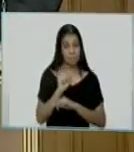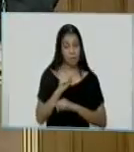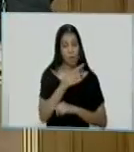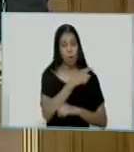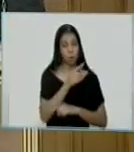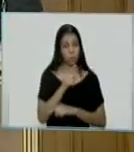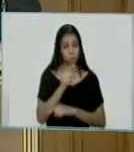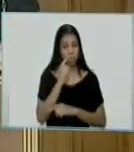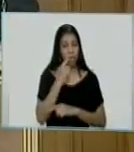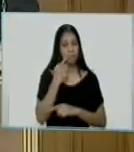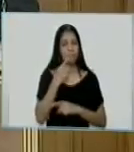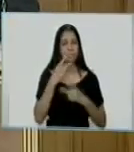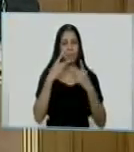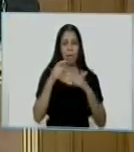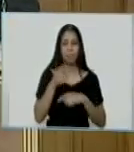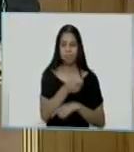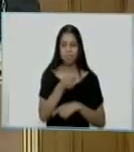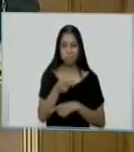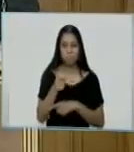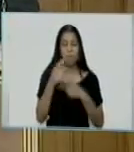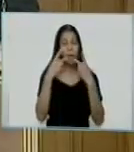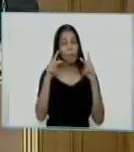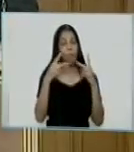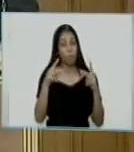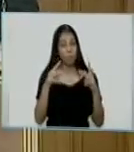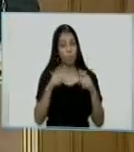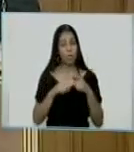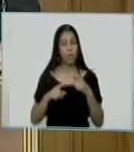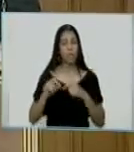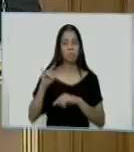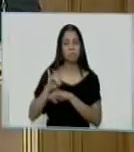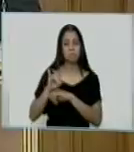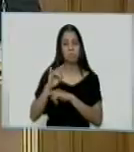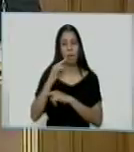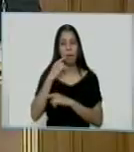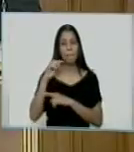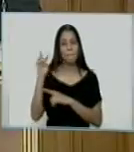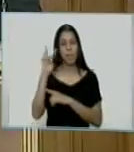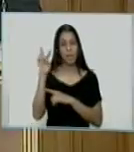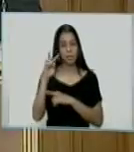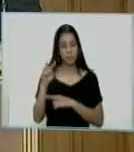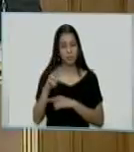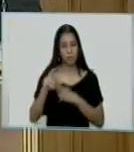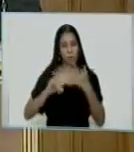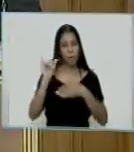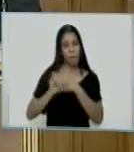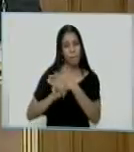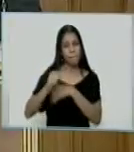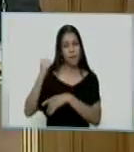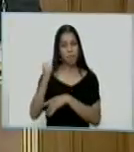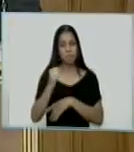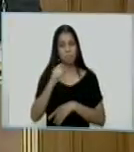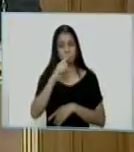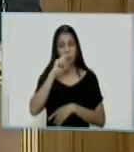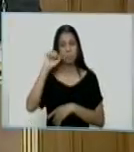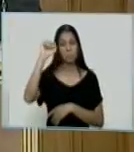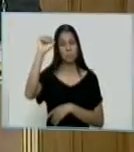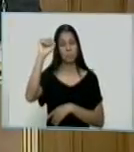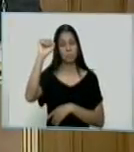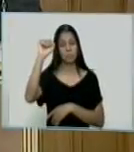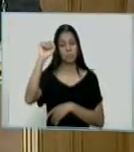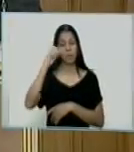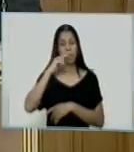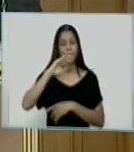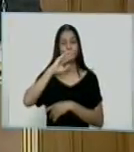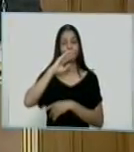sometidos: instigación pública continuada, traición a la patria, homicidio intencional calificado en grado de frustración,